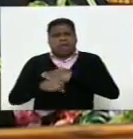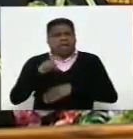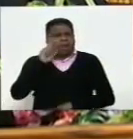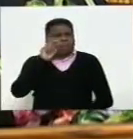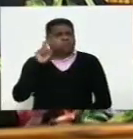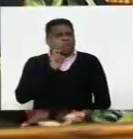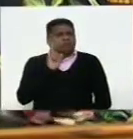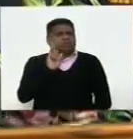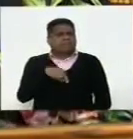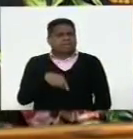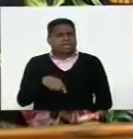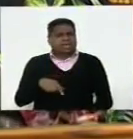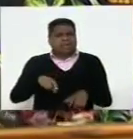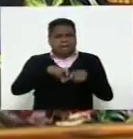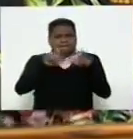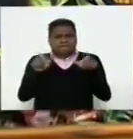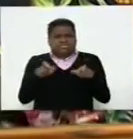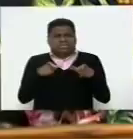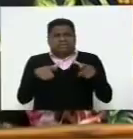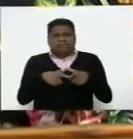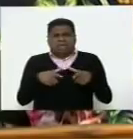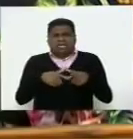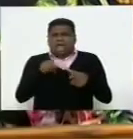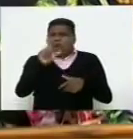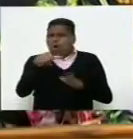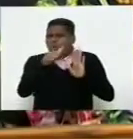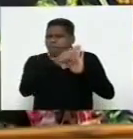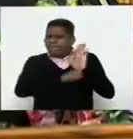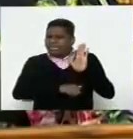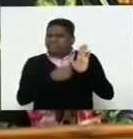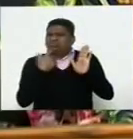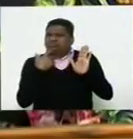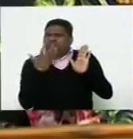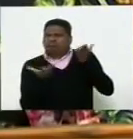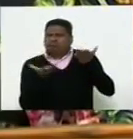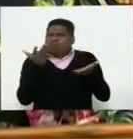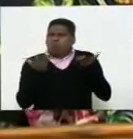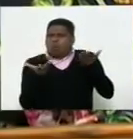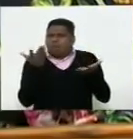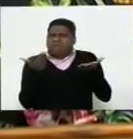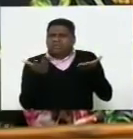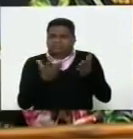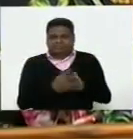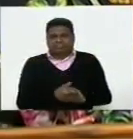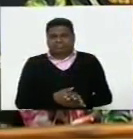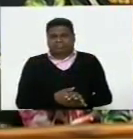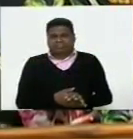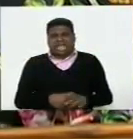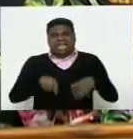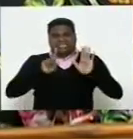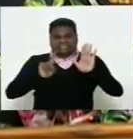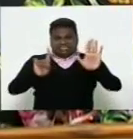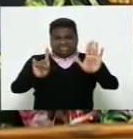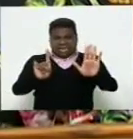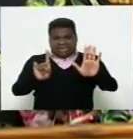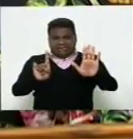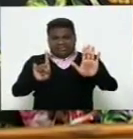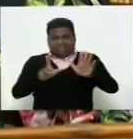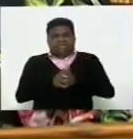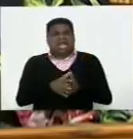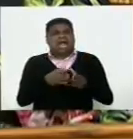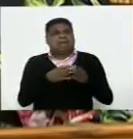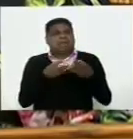y cesárea. 6. Las mujeres gestantes tienen derecho a ser acompañadas durante el